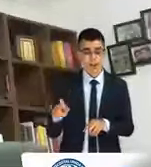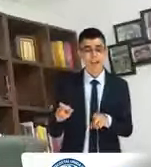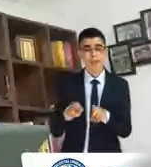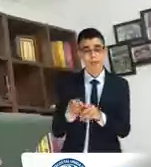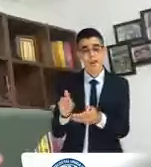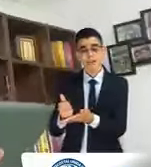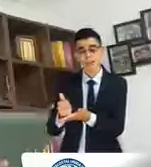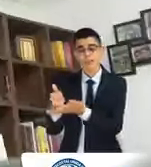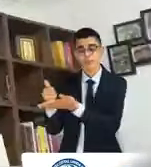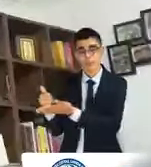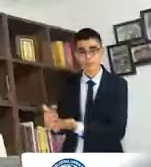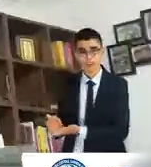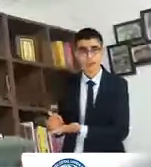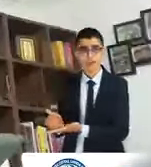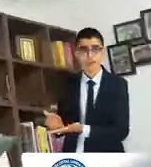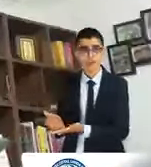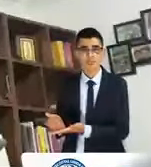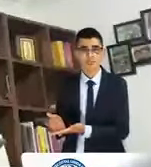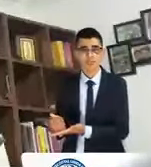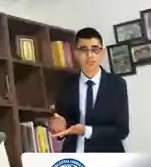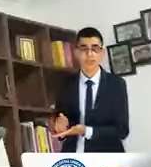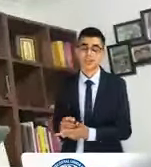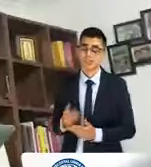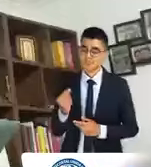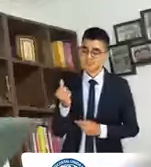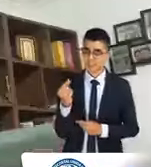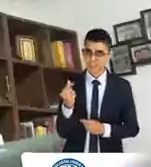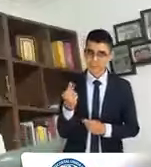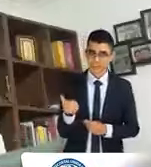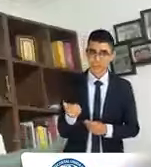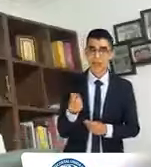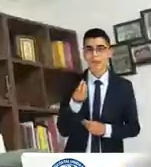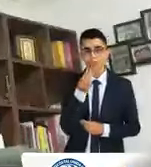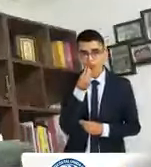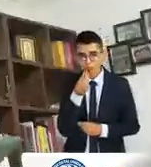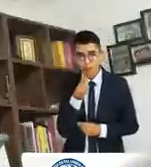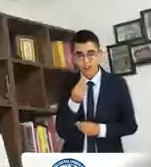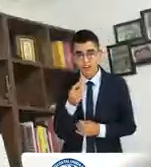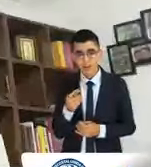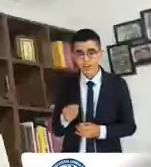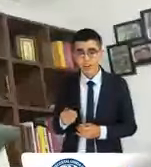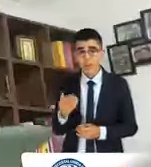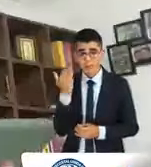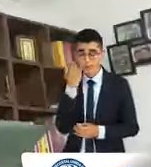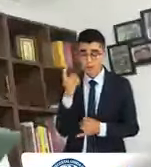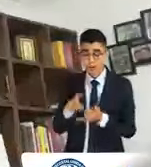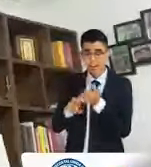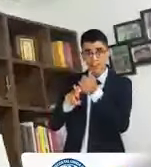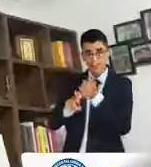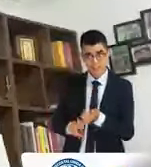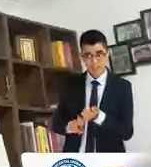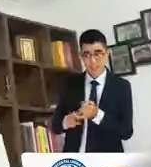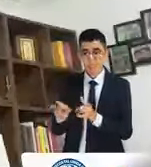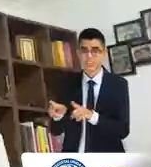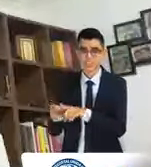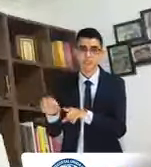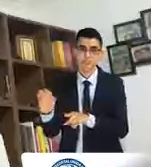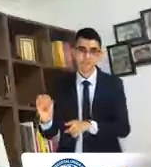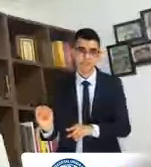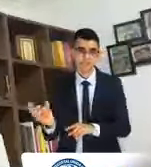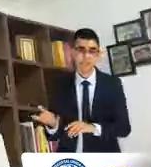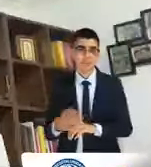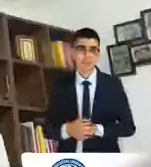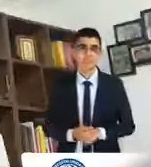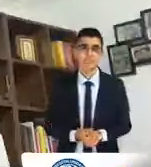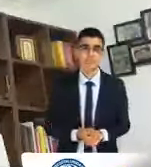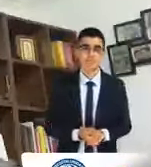y le daba valor, y era el sostén de la casa, era el respeto de la familia, y ese